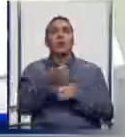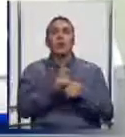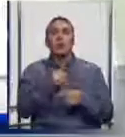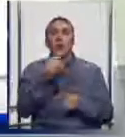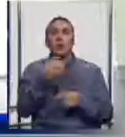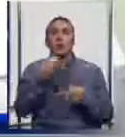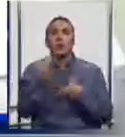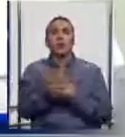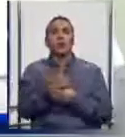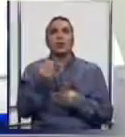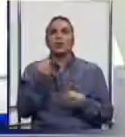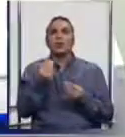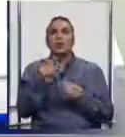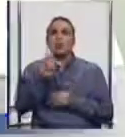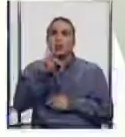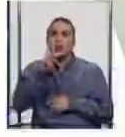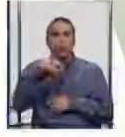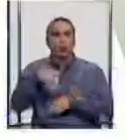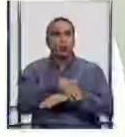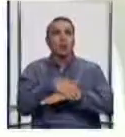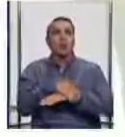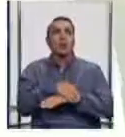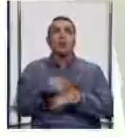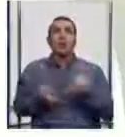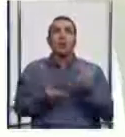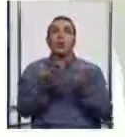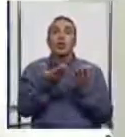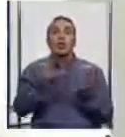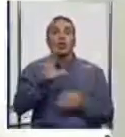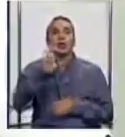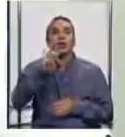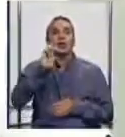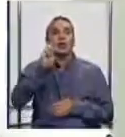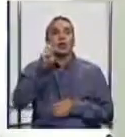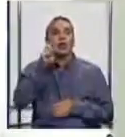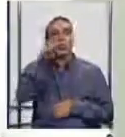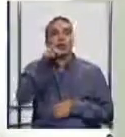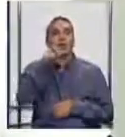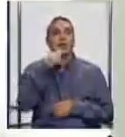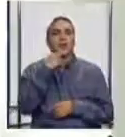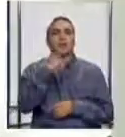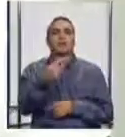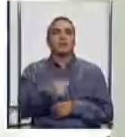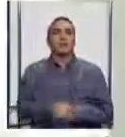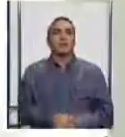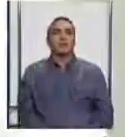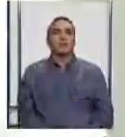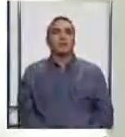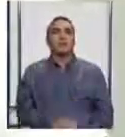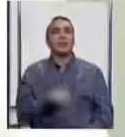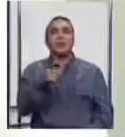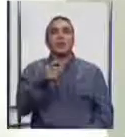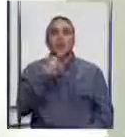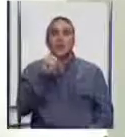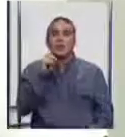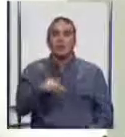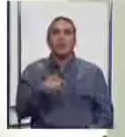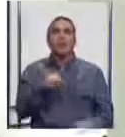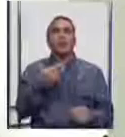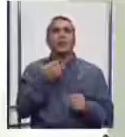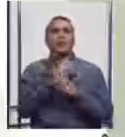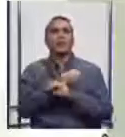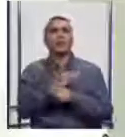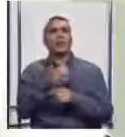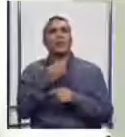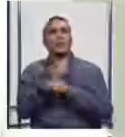actas no se hacen en las calles, se hacen en el CNE documentadamente. Ellos van a prever cualquier desmán, ¿no? Ellos están listos y